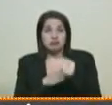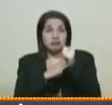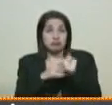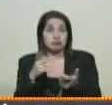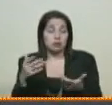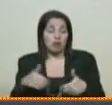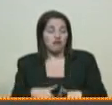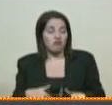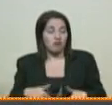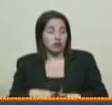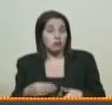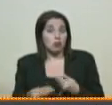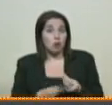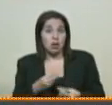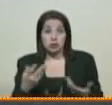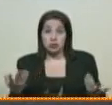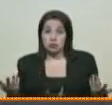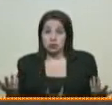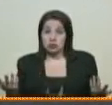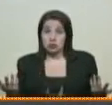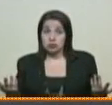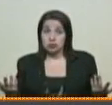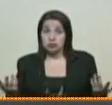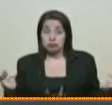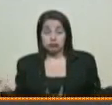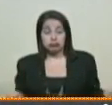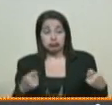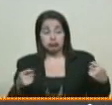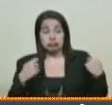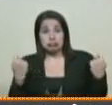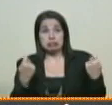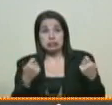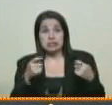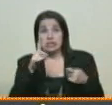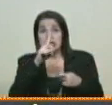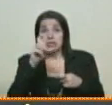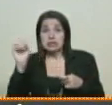¿Cuánto esfuerzo hemos hecho? Recientemente lanzamos a la calle los billetes de 100 mil.